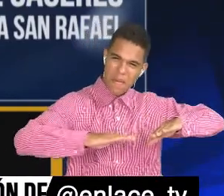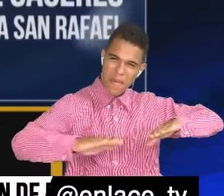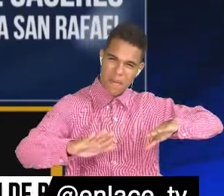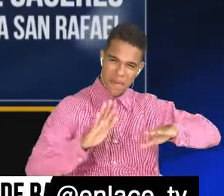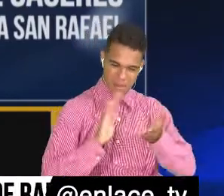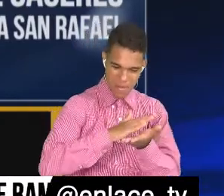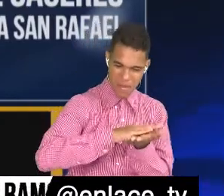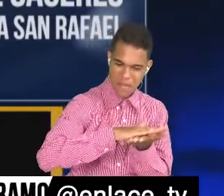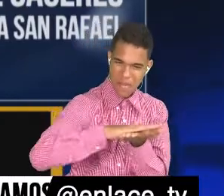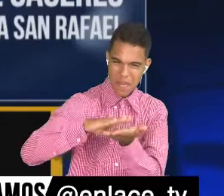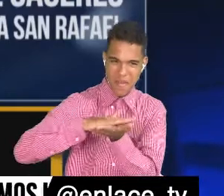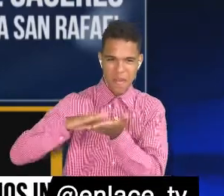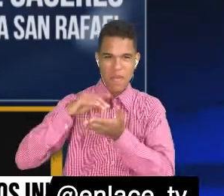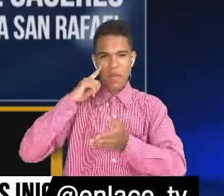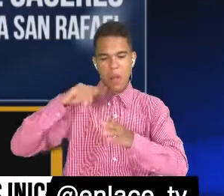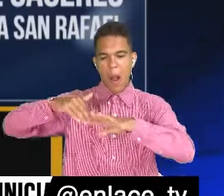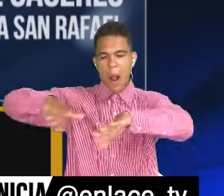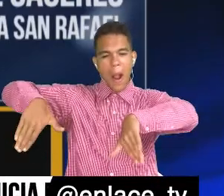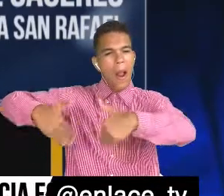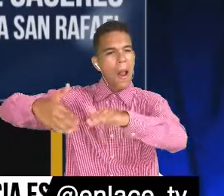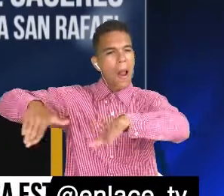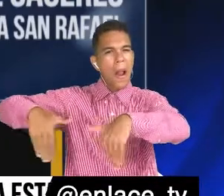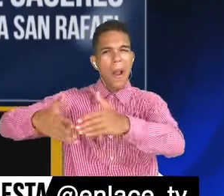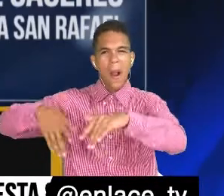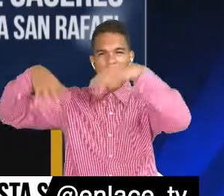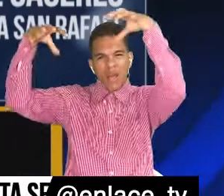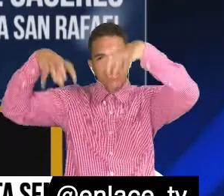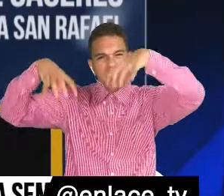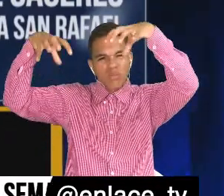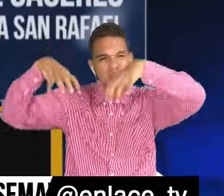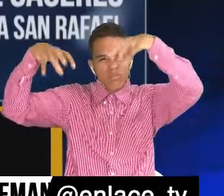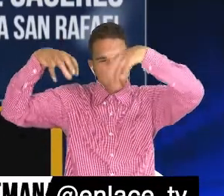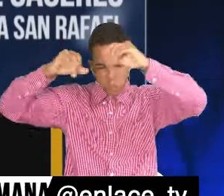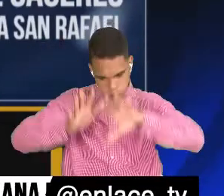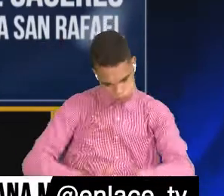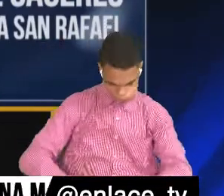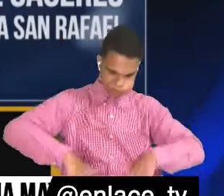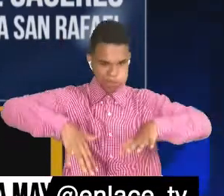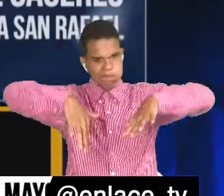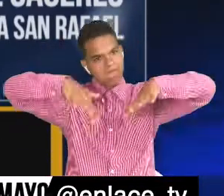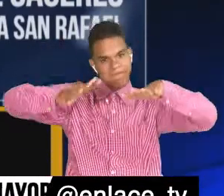unos huecos que quedaron ahí por efecto de las lluvias, se han llenado.